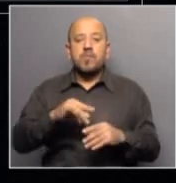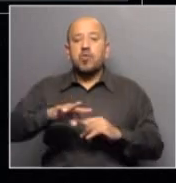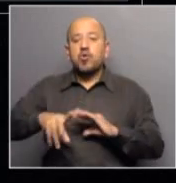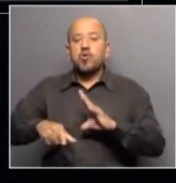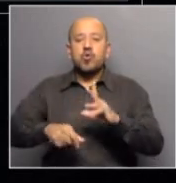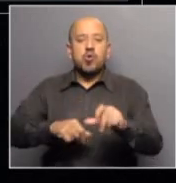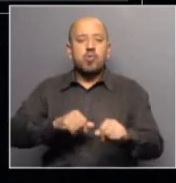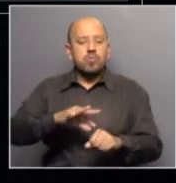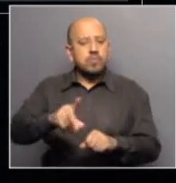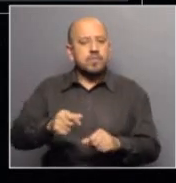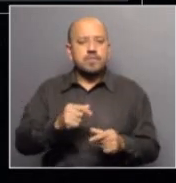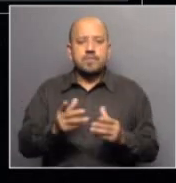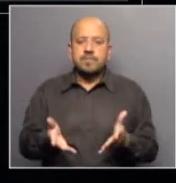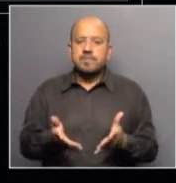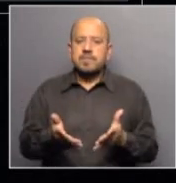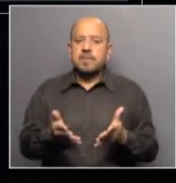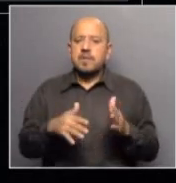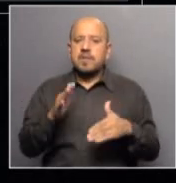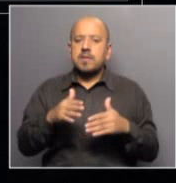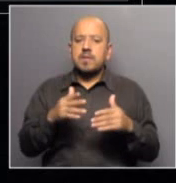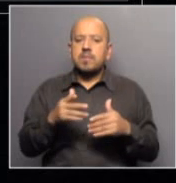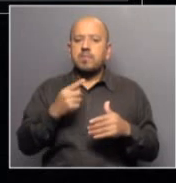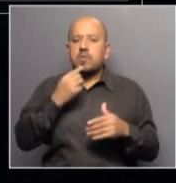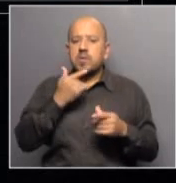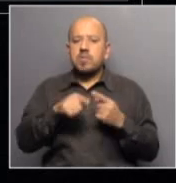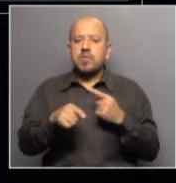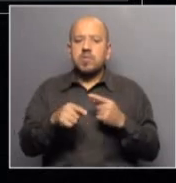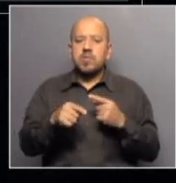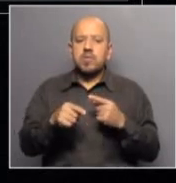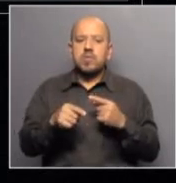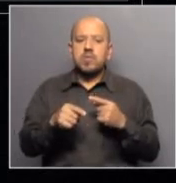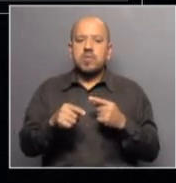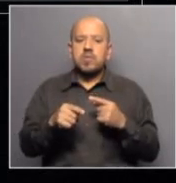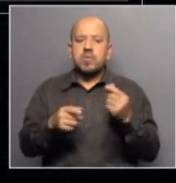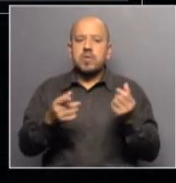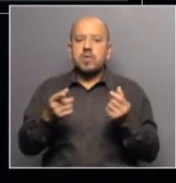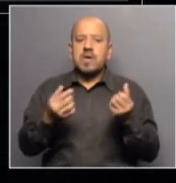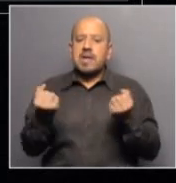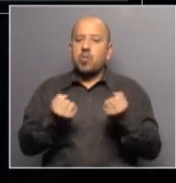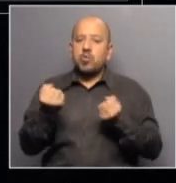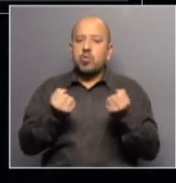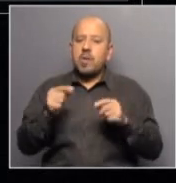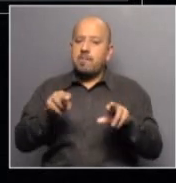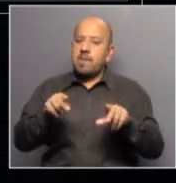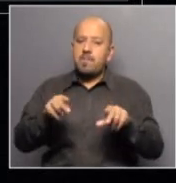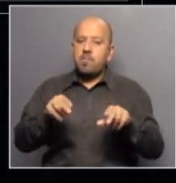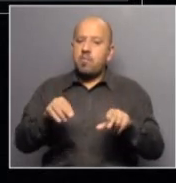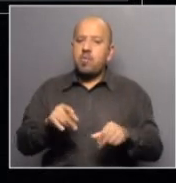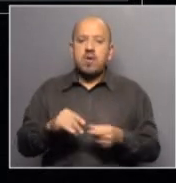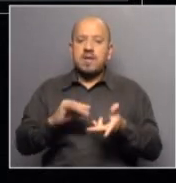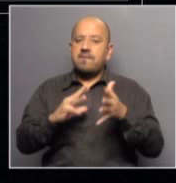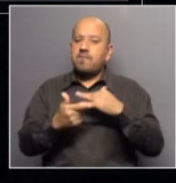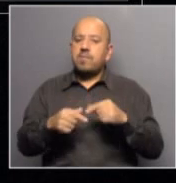que en muchas ocasiones hay cuestiones comunes, como el mismo tipo de vehículo utilizado, el mismo modo de entrar a